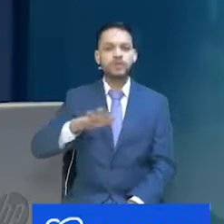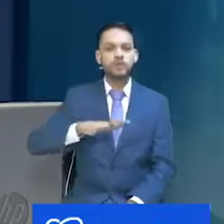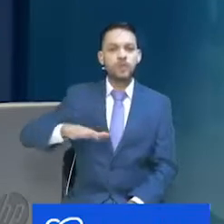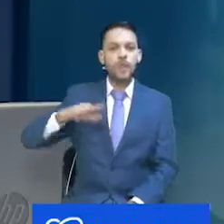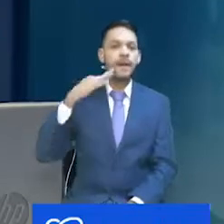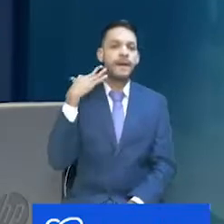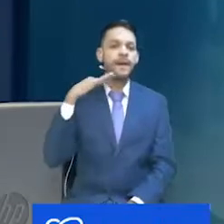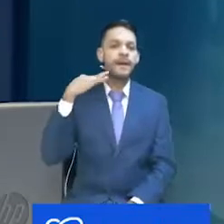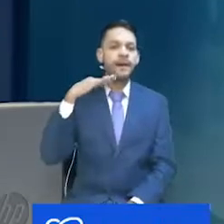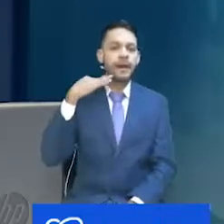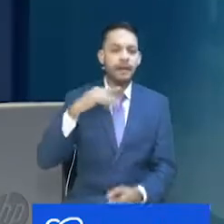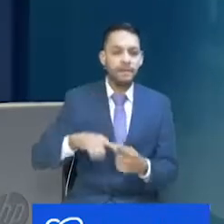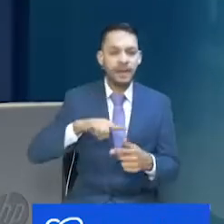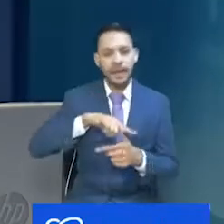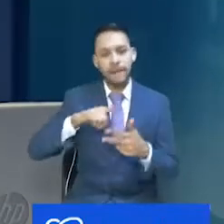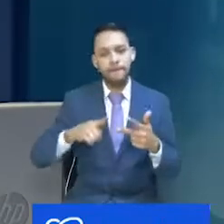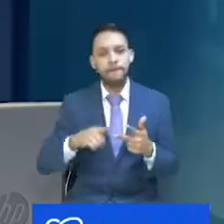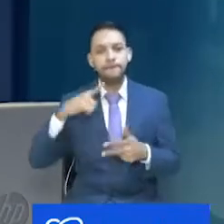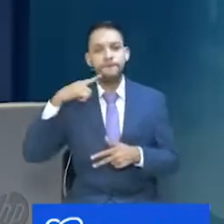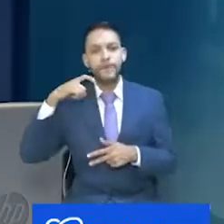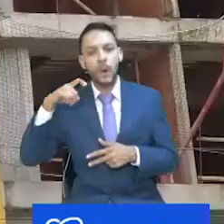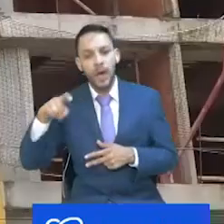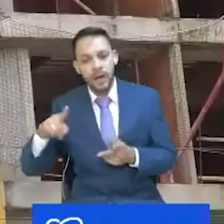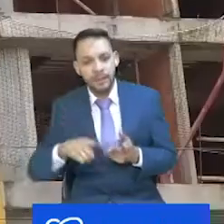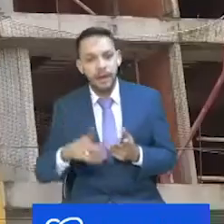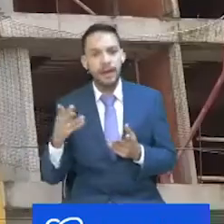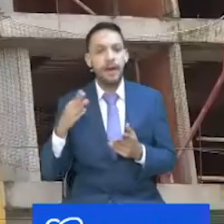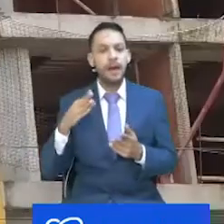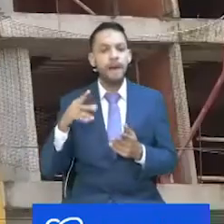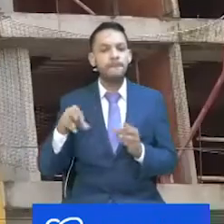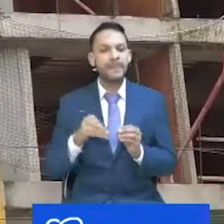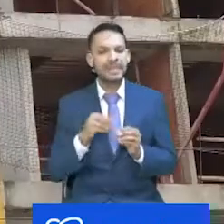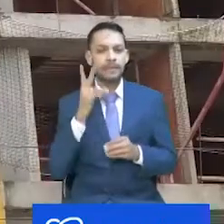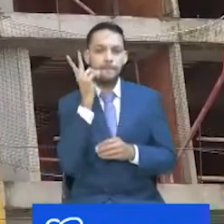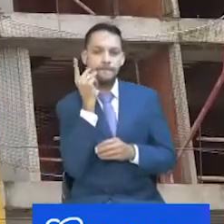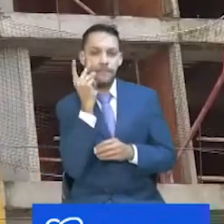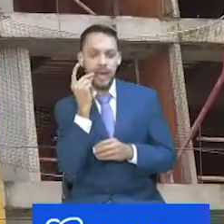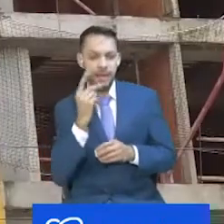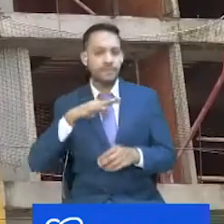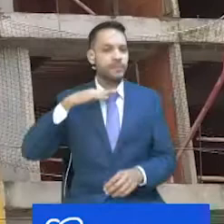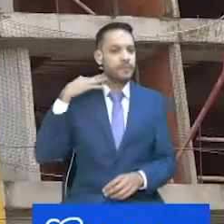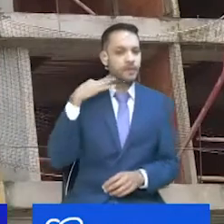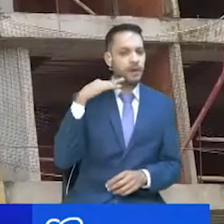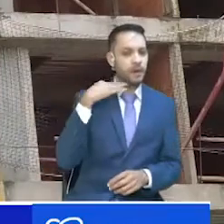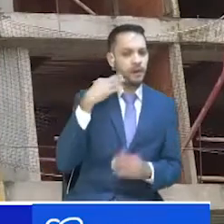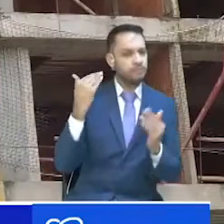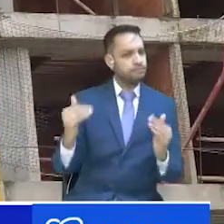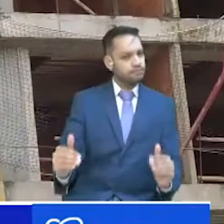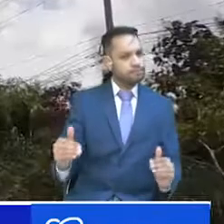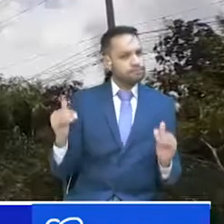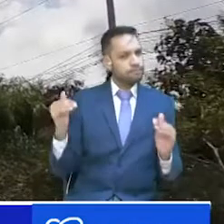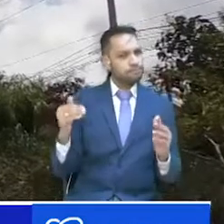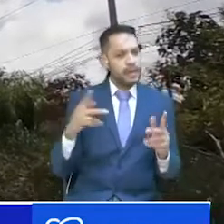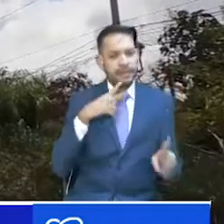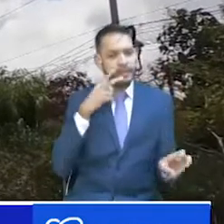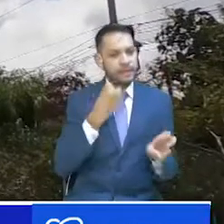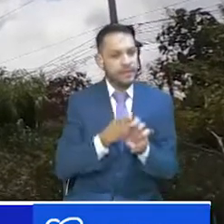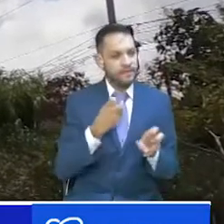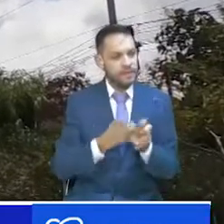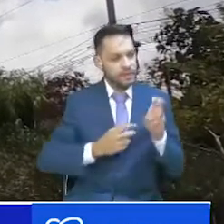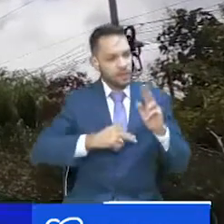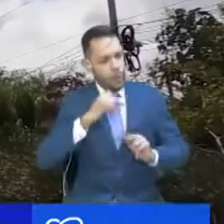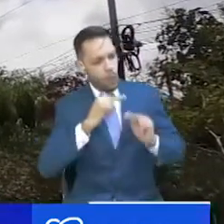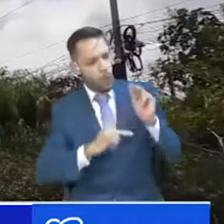municipios como bucaramanga y pereira la ciudad de armenia ocupa un lugar nada privilegiado para el sector de la